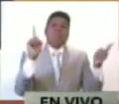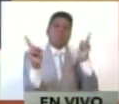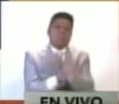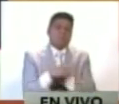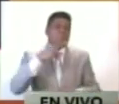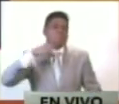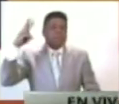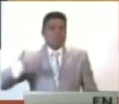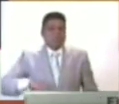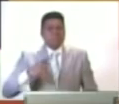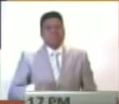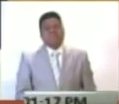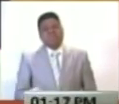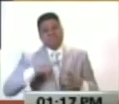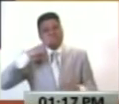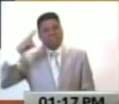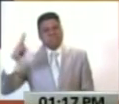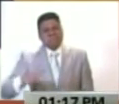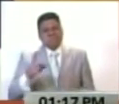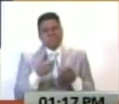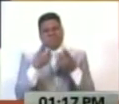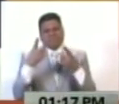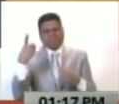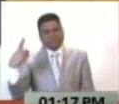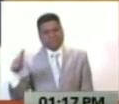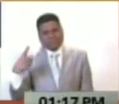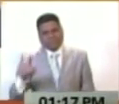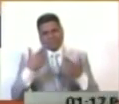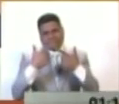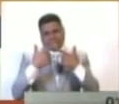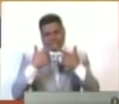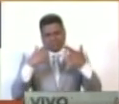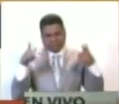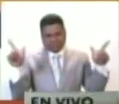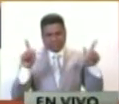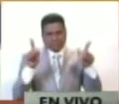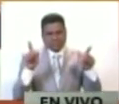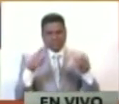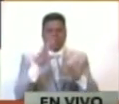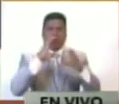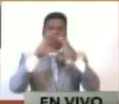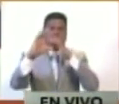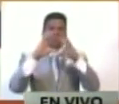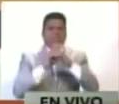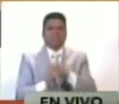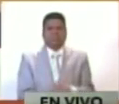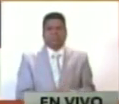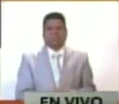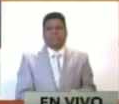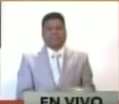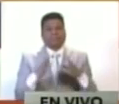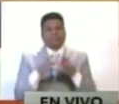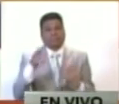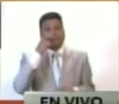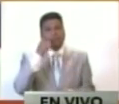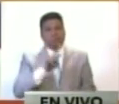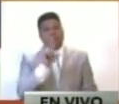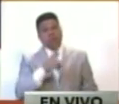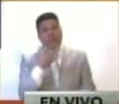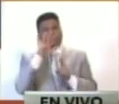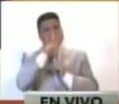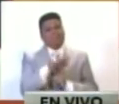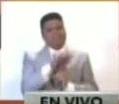por el verdadero derecho a la libertad de expresión, a una comunicación veraz y oportuna para los pueblos, no la que está